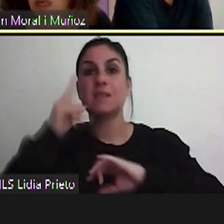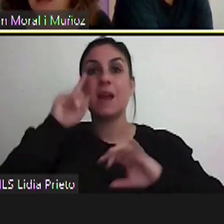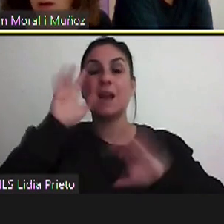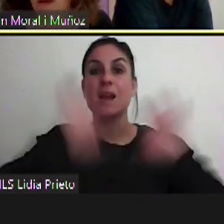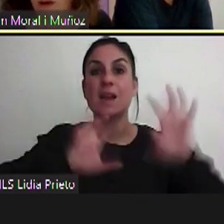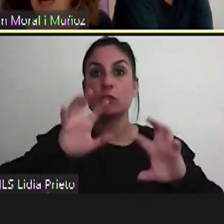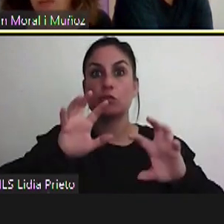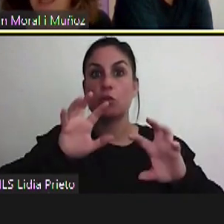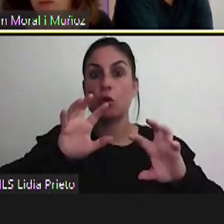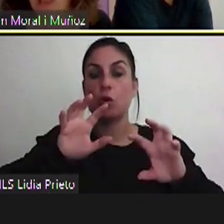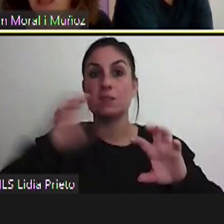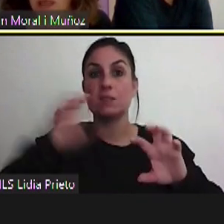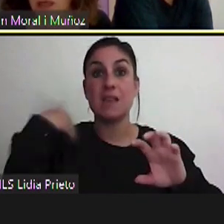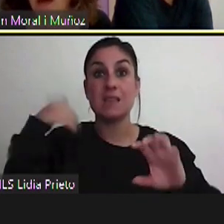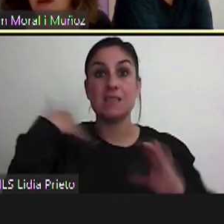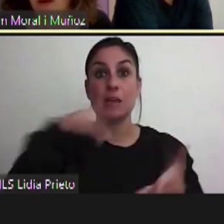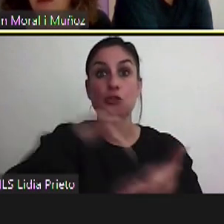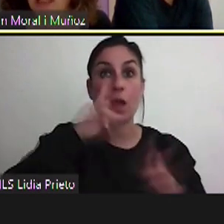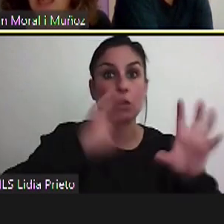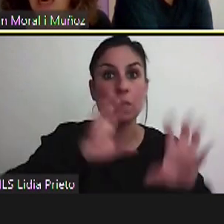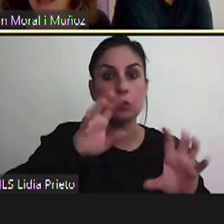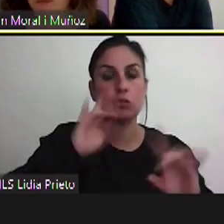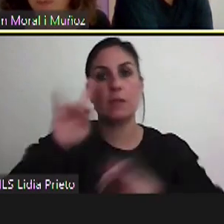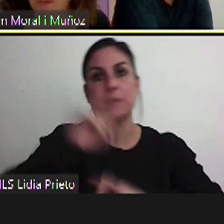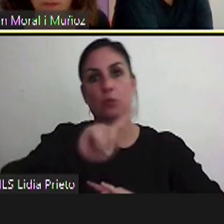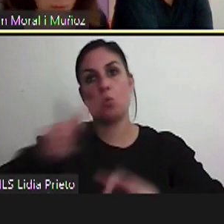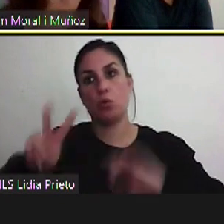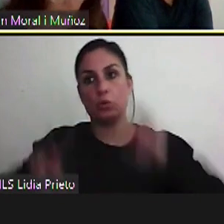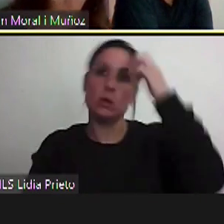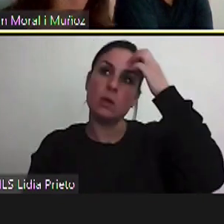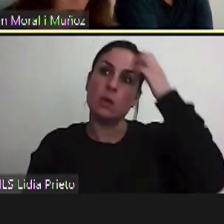2 cosas sí que las marcaríamos bastante claras.